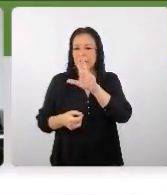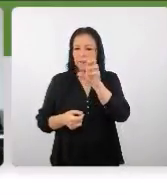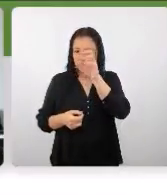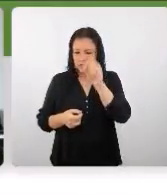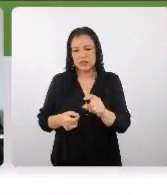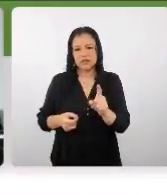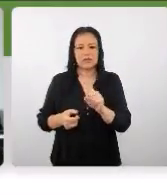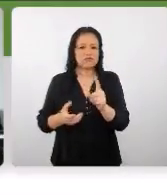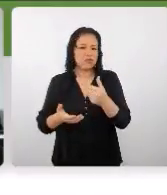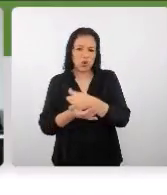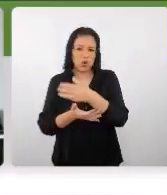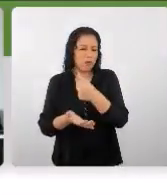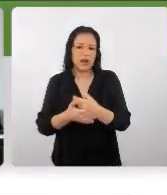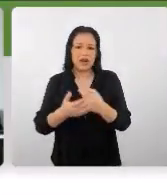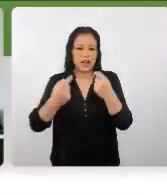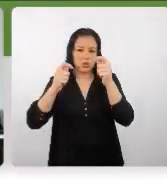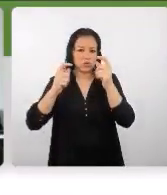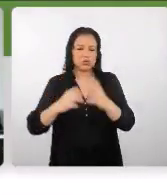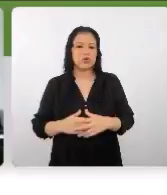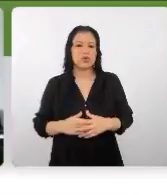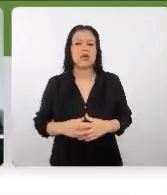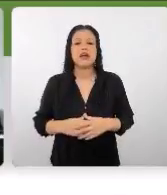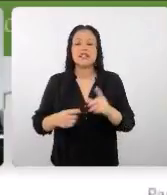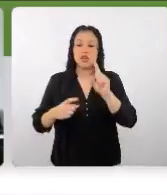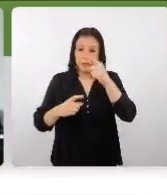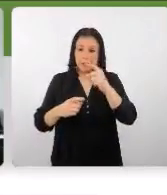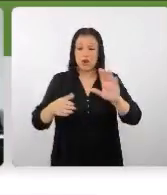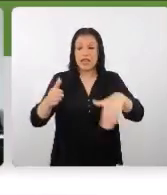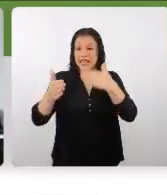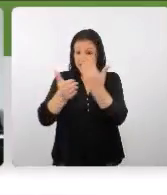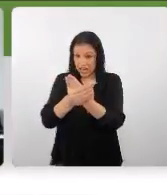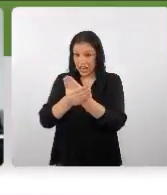no compraría un tour todavía, sino hasta llegar al destino.